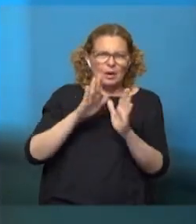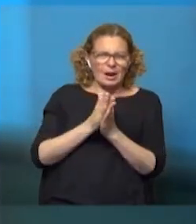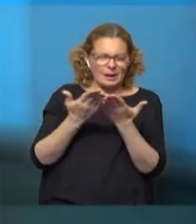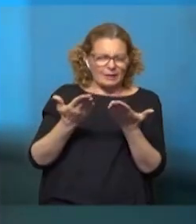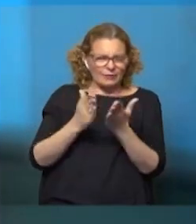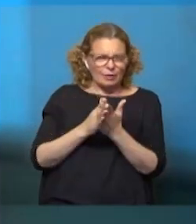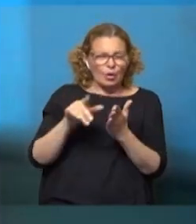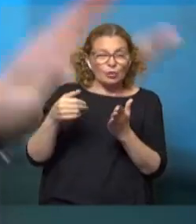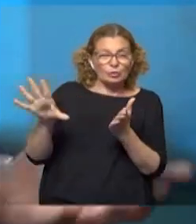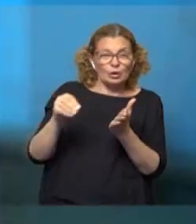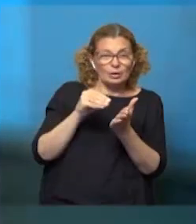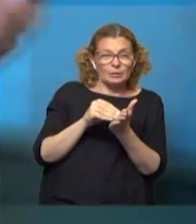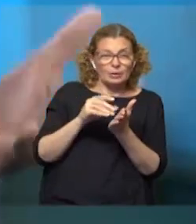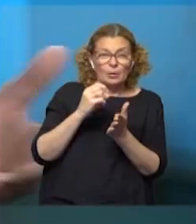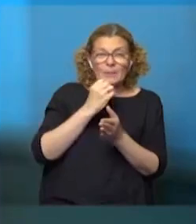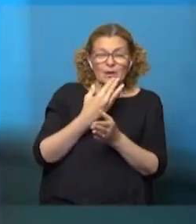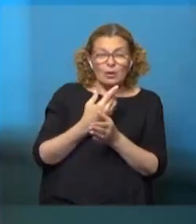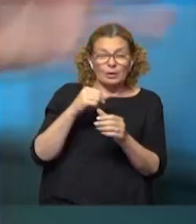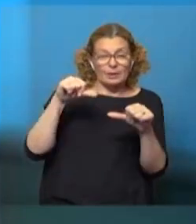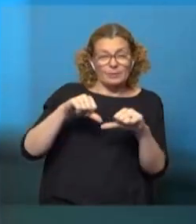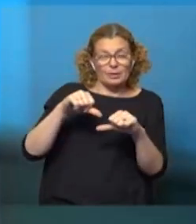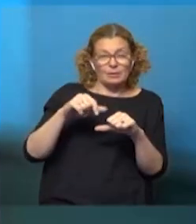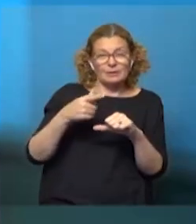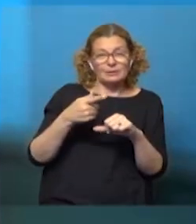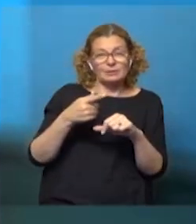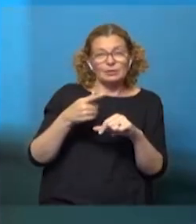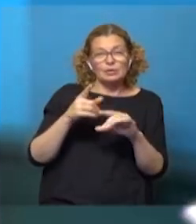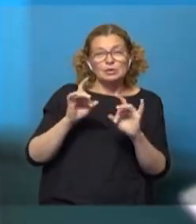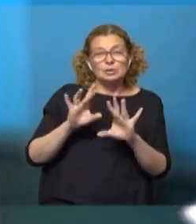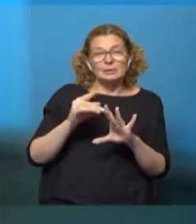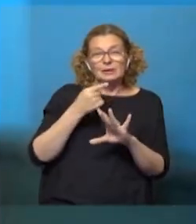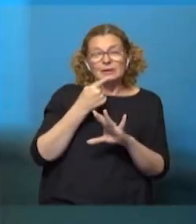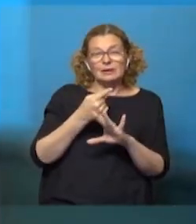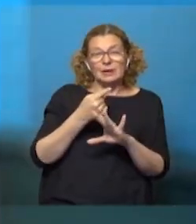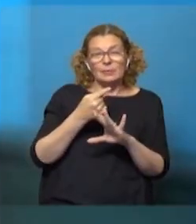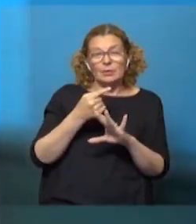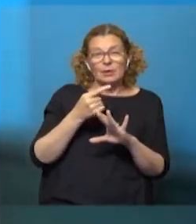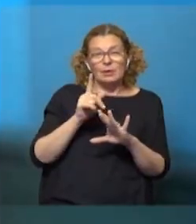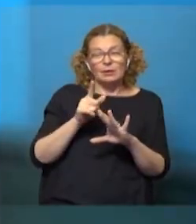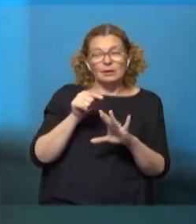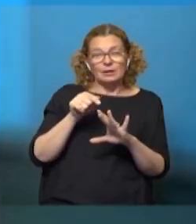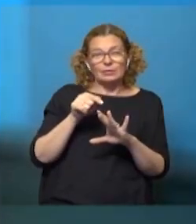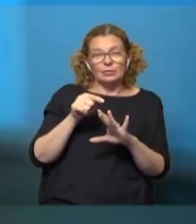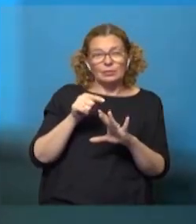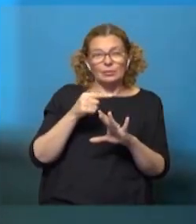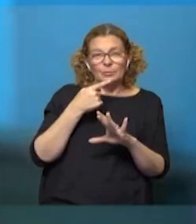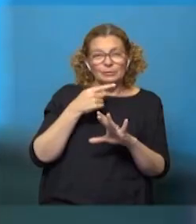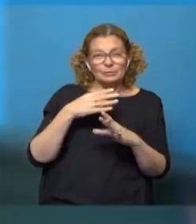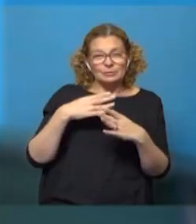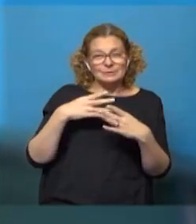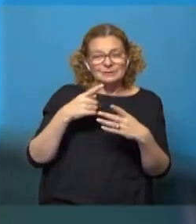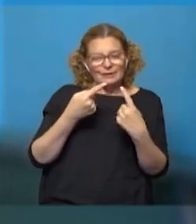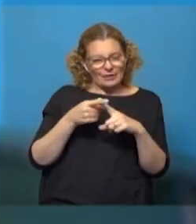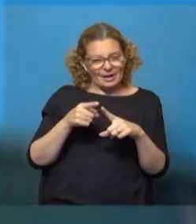incorporar otros libros en el lugar no los mejora ellos ni los empeora en fin Es simplemente Digamos como un gesto ahora ese gesto tiene sentidos